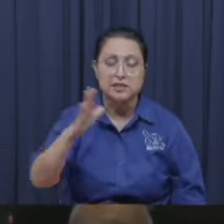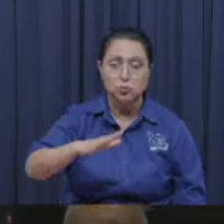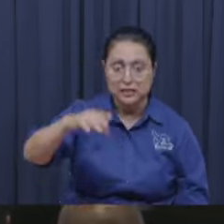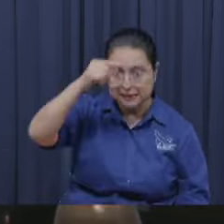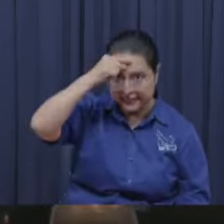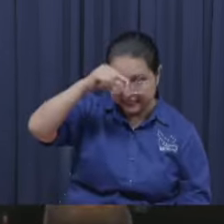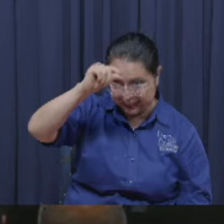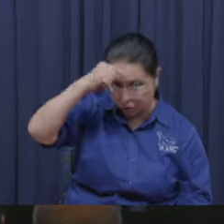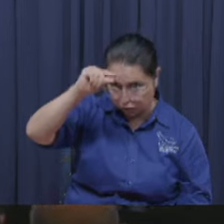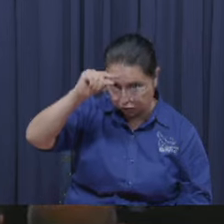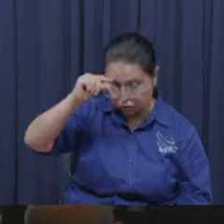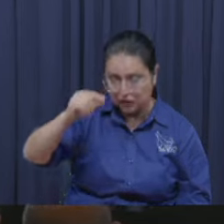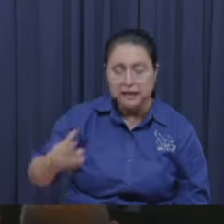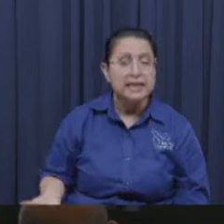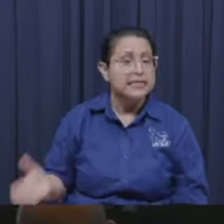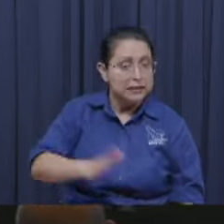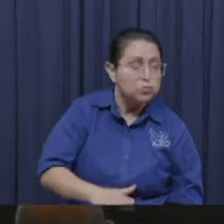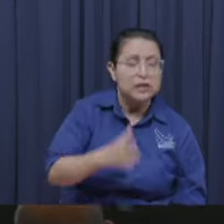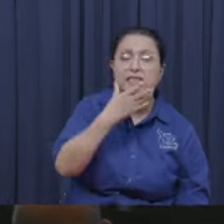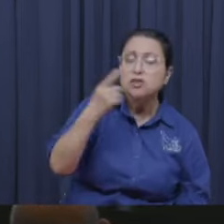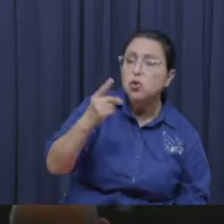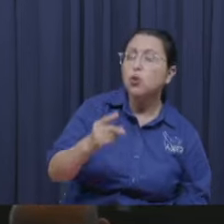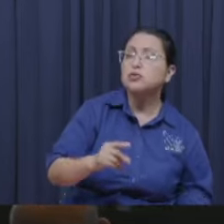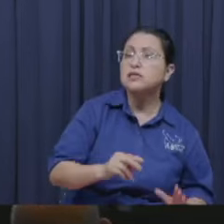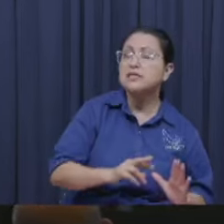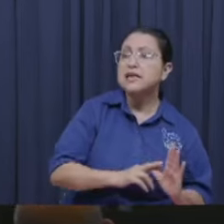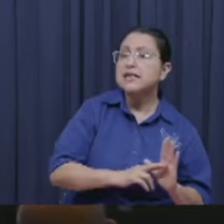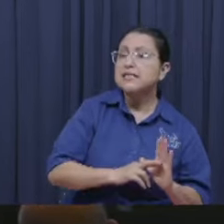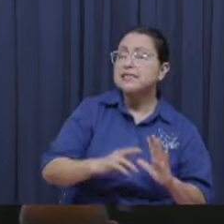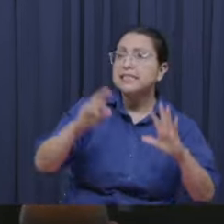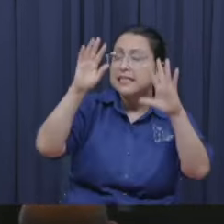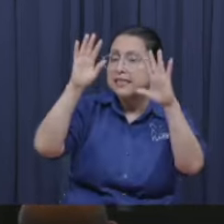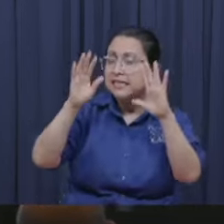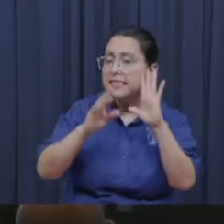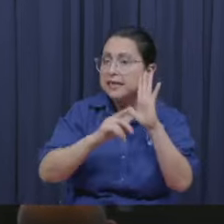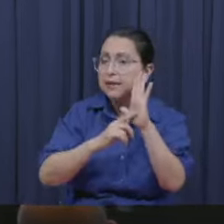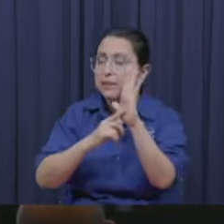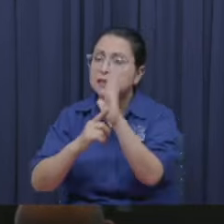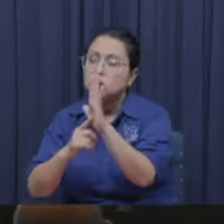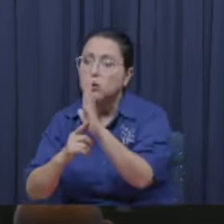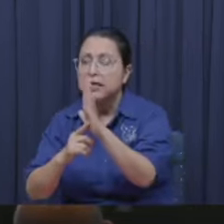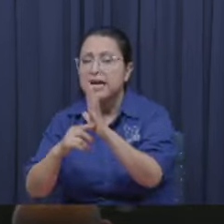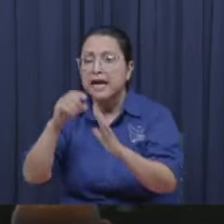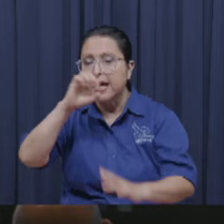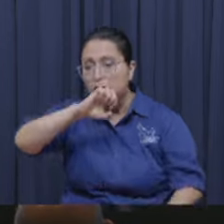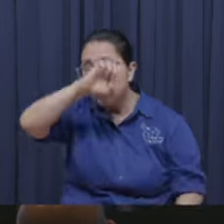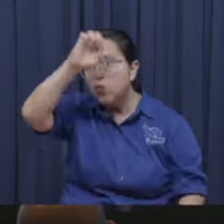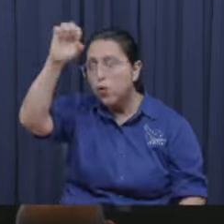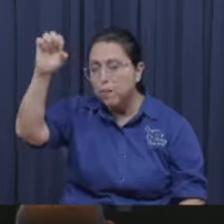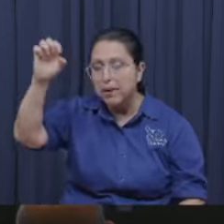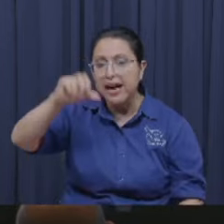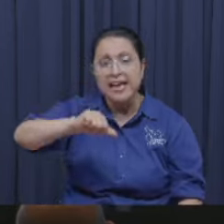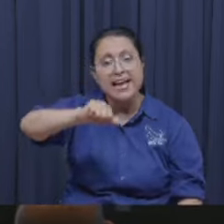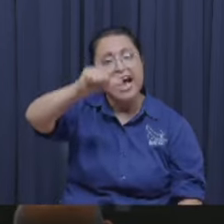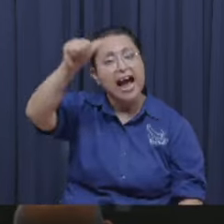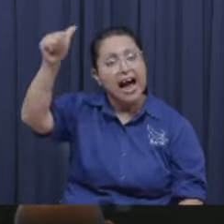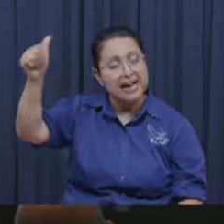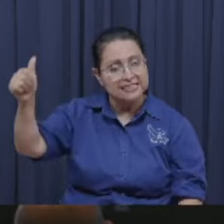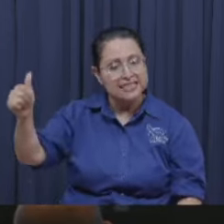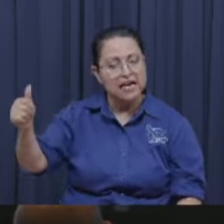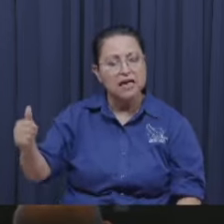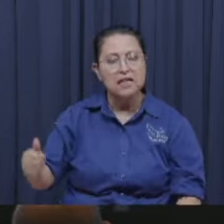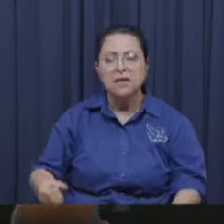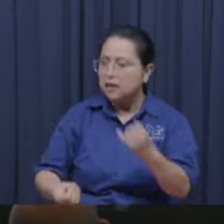Dios se manifestó en Europa, en Asia, y el último continente que